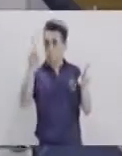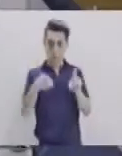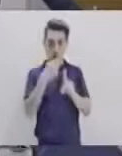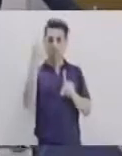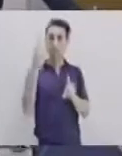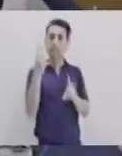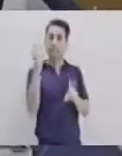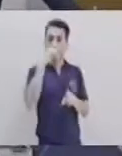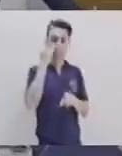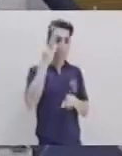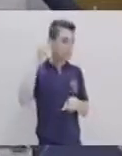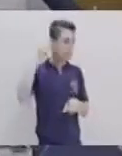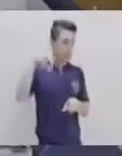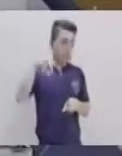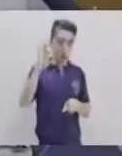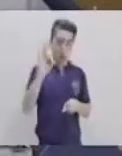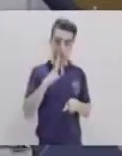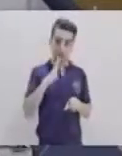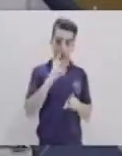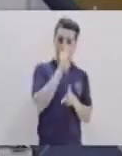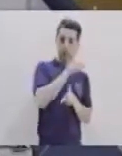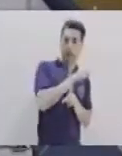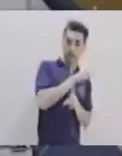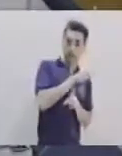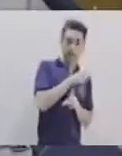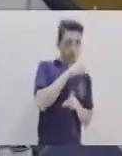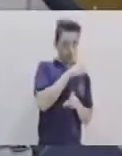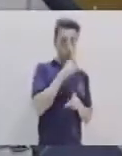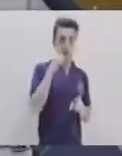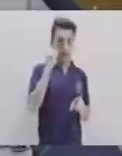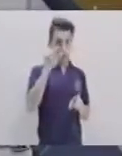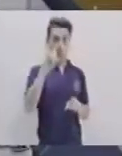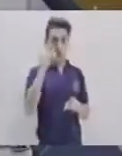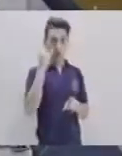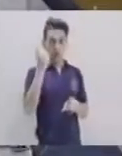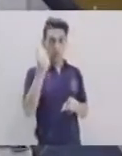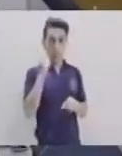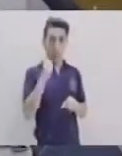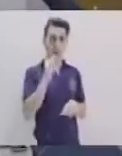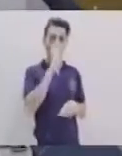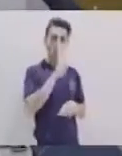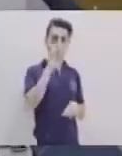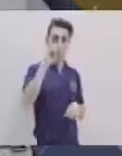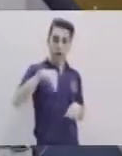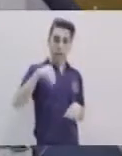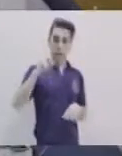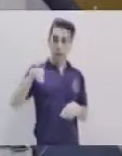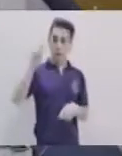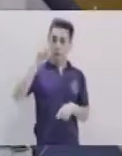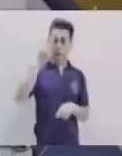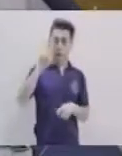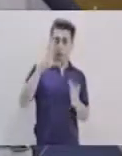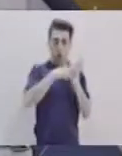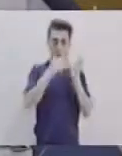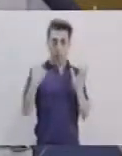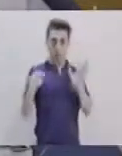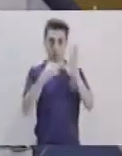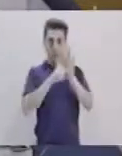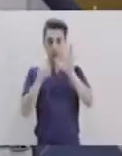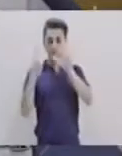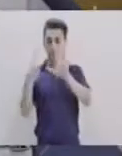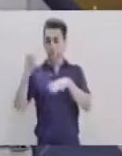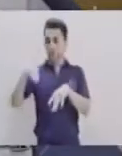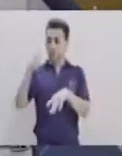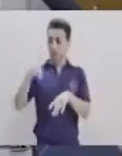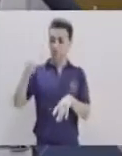signo que tiene adelante. Entonces, Claudia aquí lo hizo muy bien. Copió 4m cuadrado y copió a menos